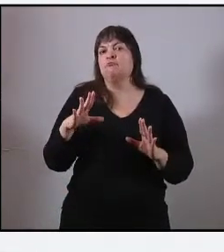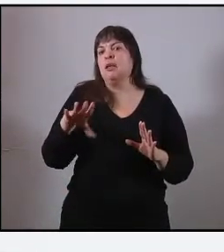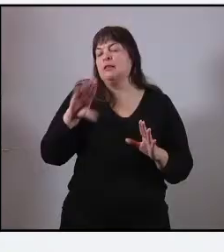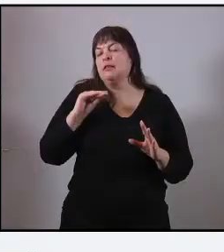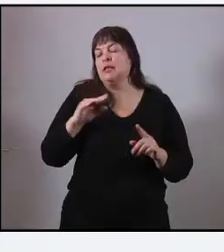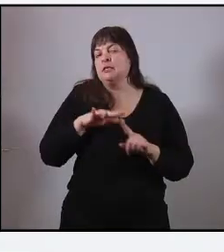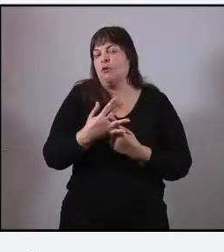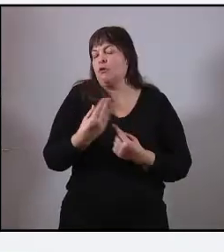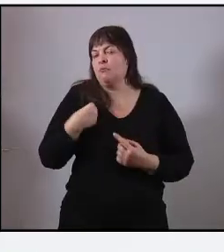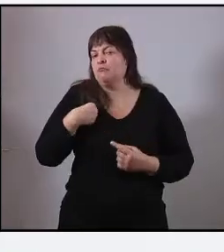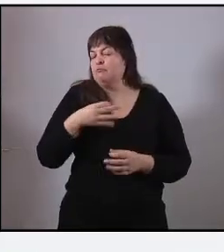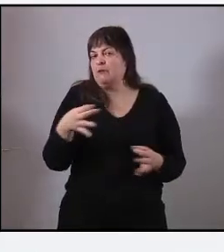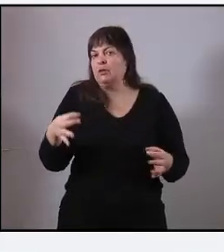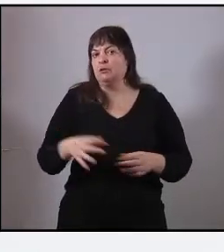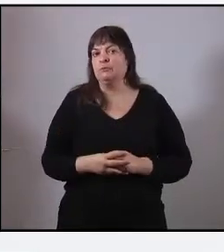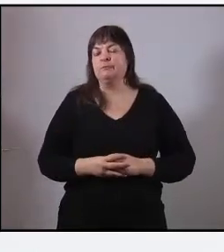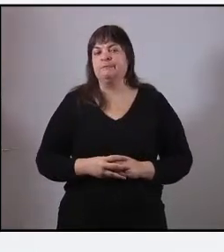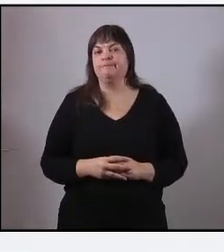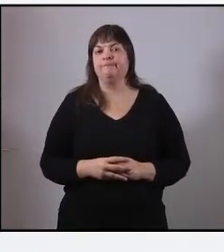situación.